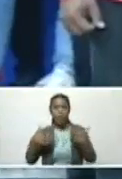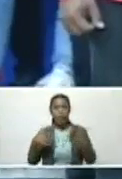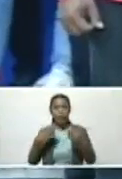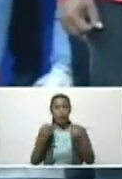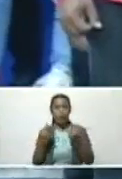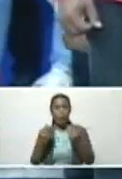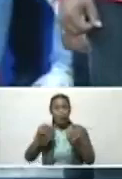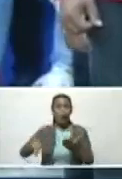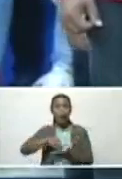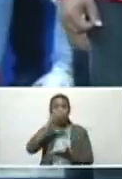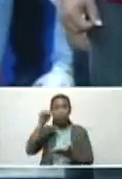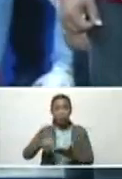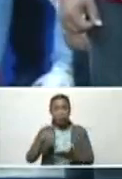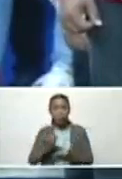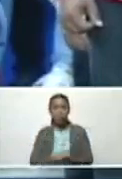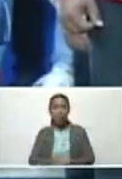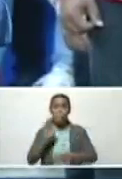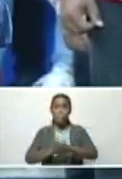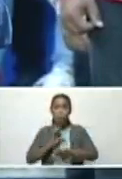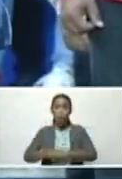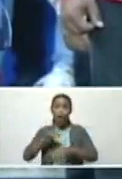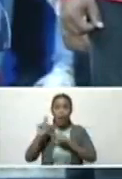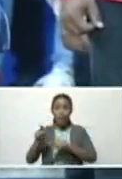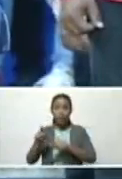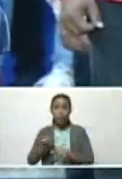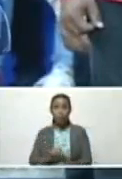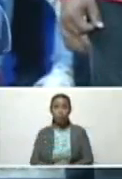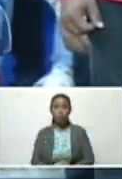economía nacional. Por eso es que hemos